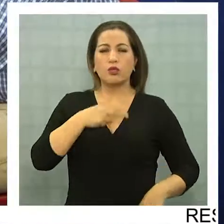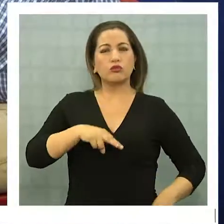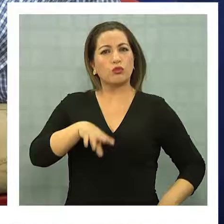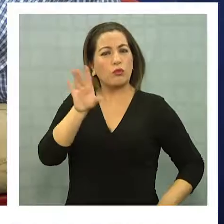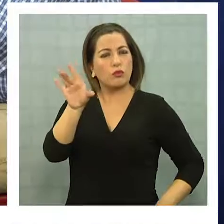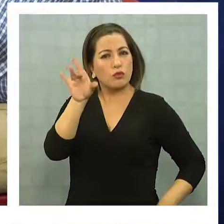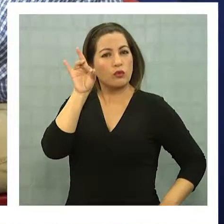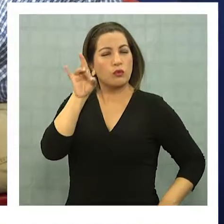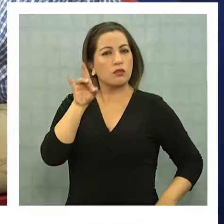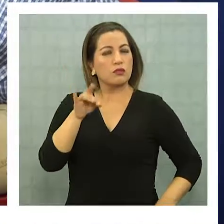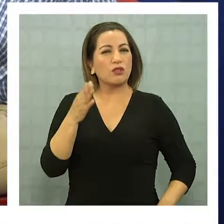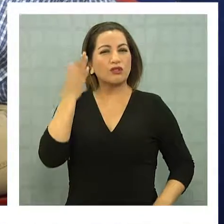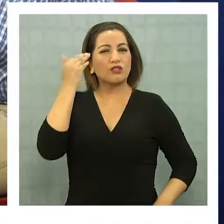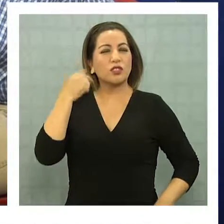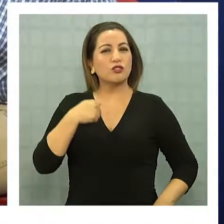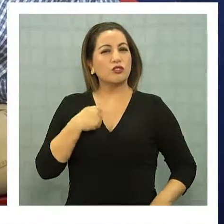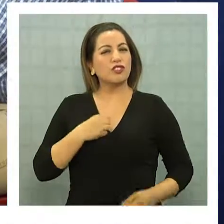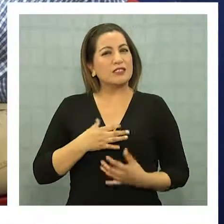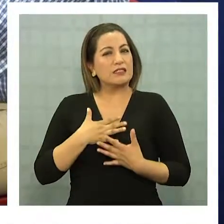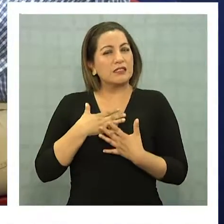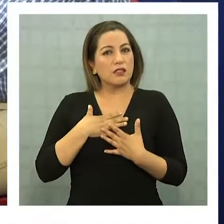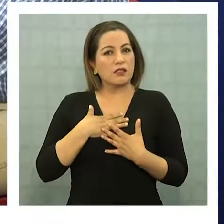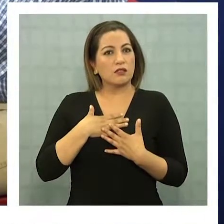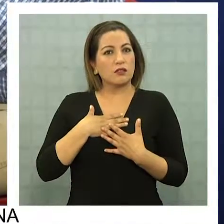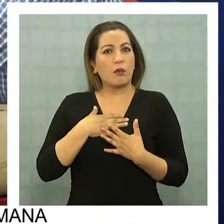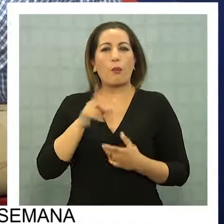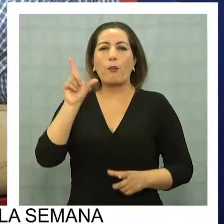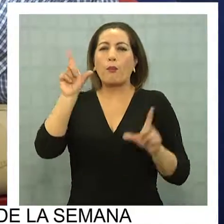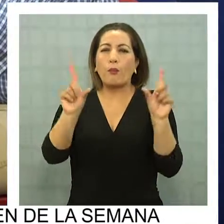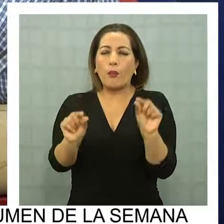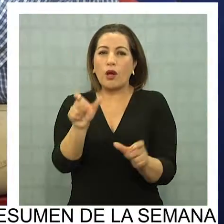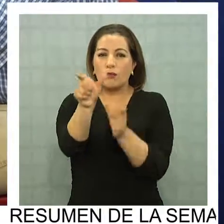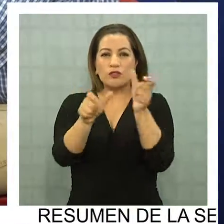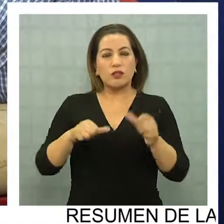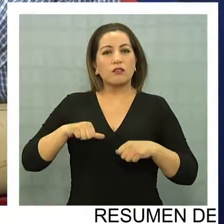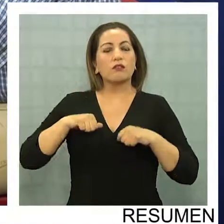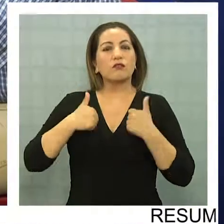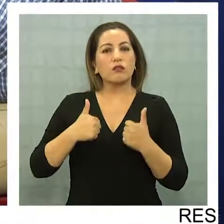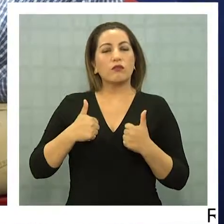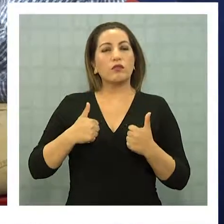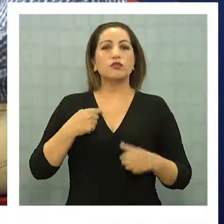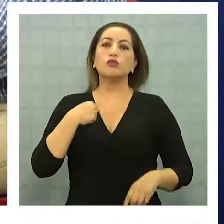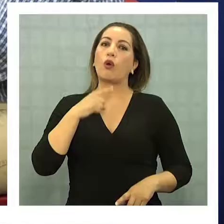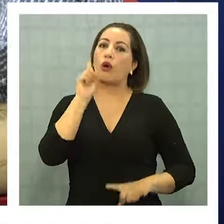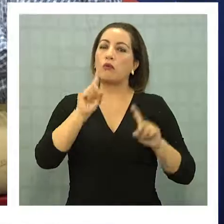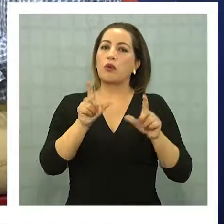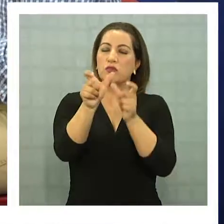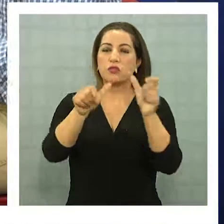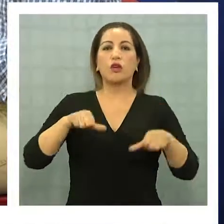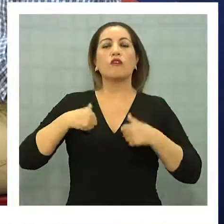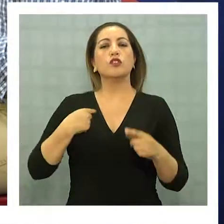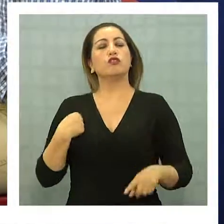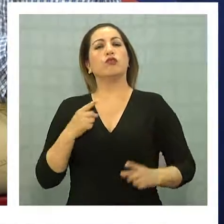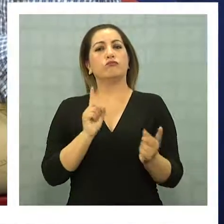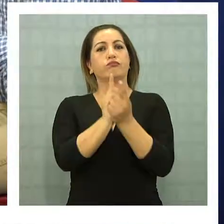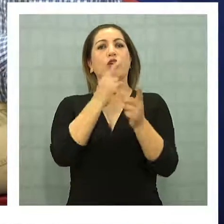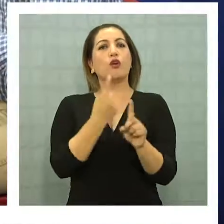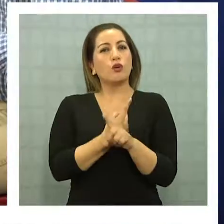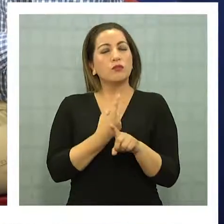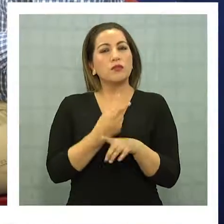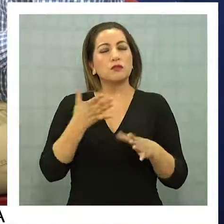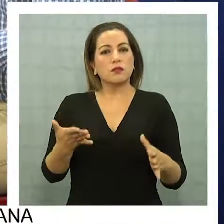vemos, no sé si es una impresión que yo tengo, digamos, vemos pocos jóvenes. De hecho, a mí me ha tocado conversar con algunos jóvenes y me dicen